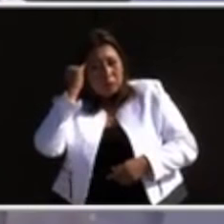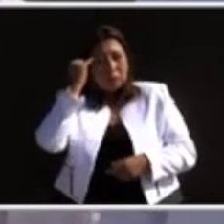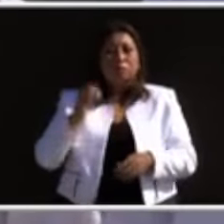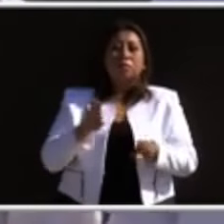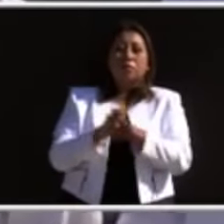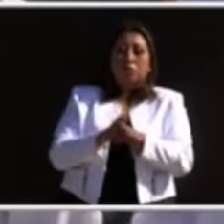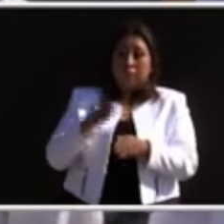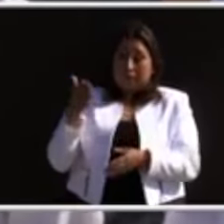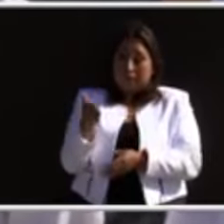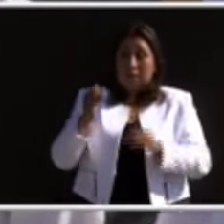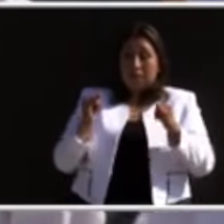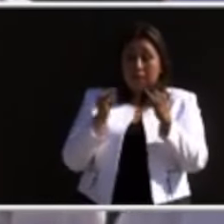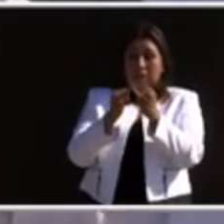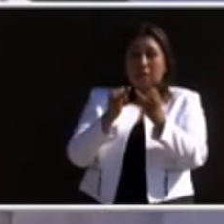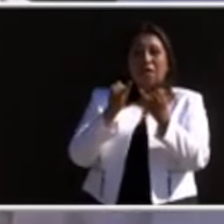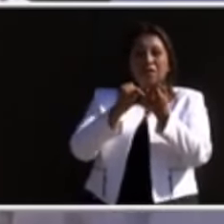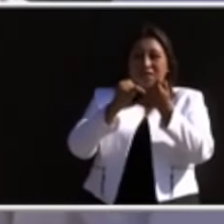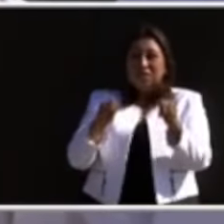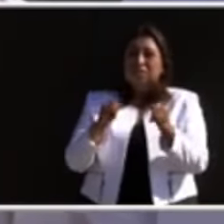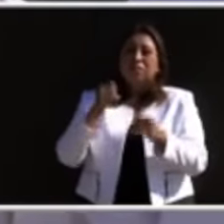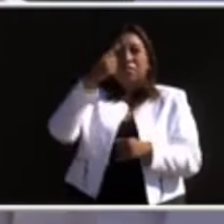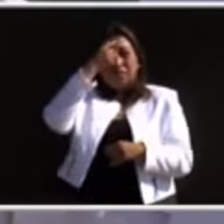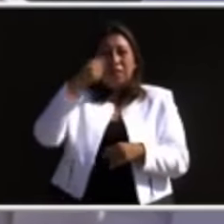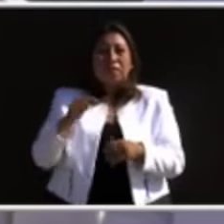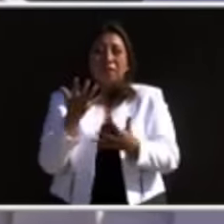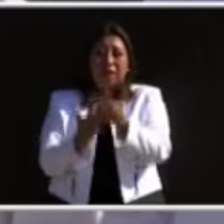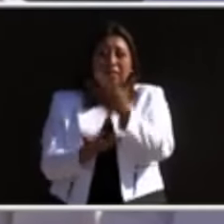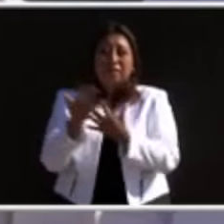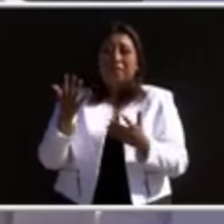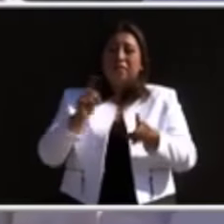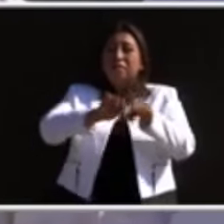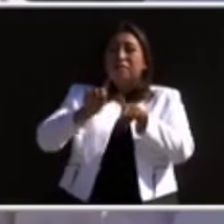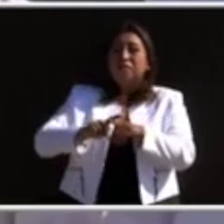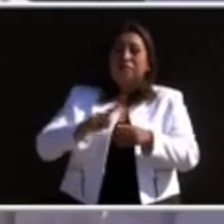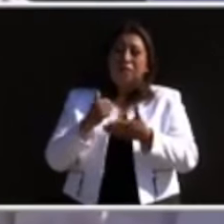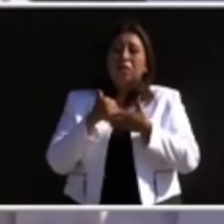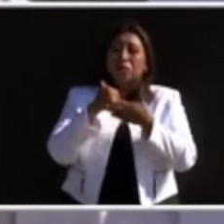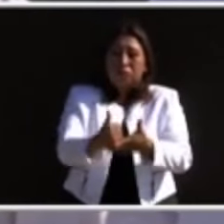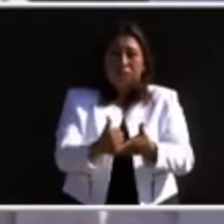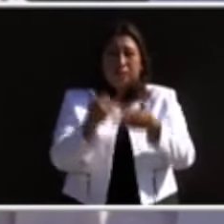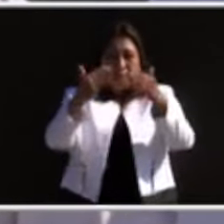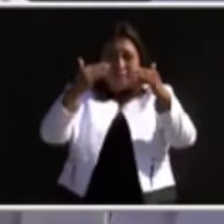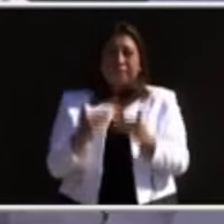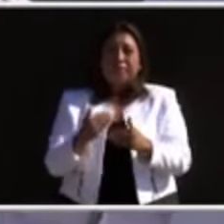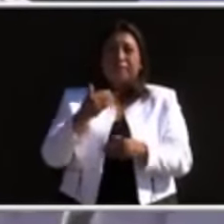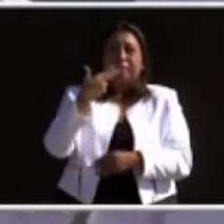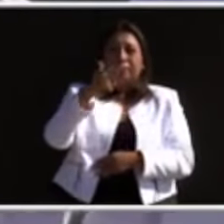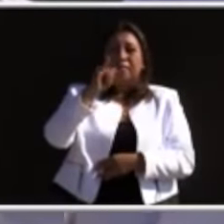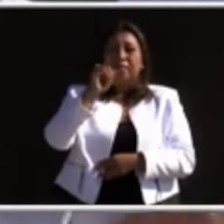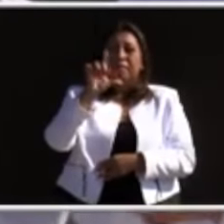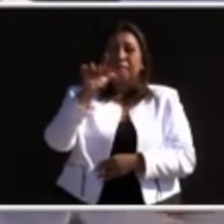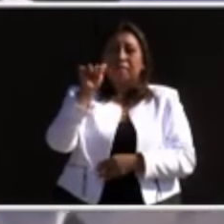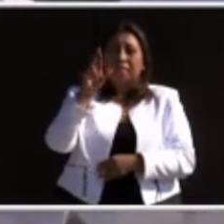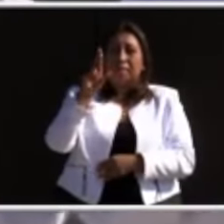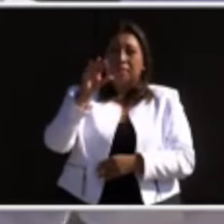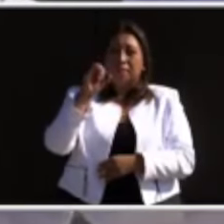del estado de Veracruz. Hilario Barcelata será el director del Instituto de Pensiones del Estado.